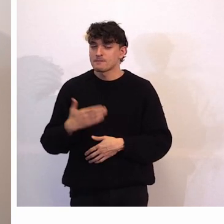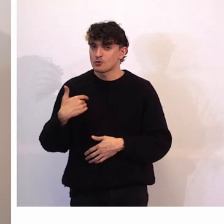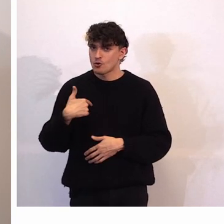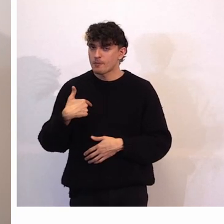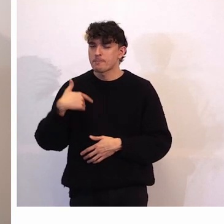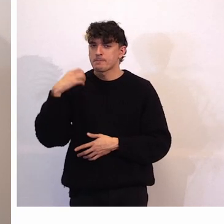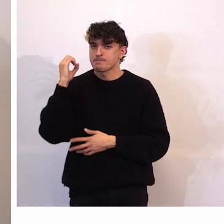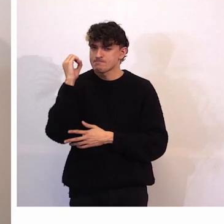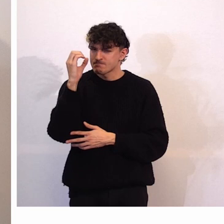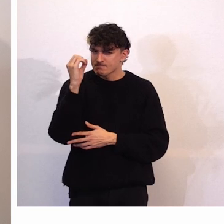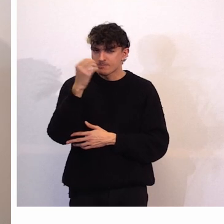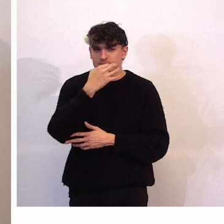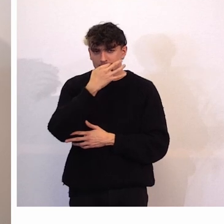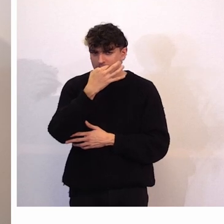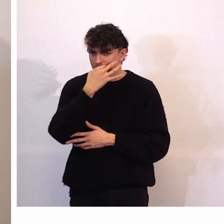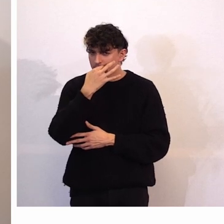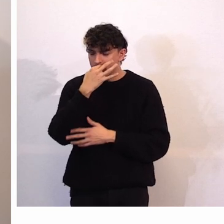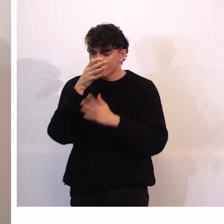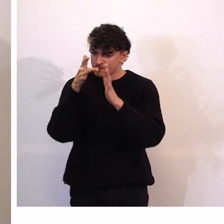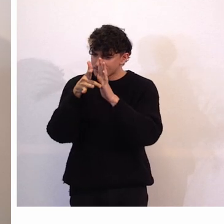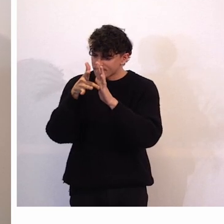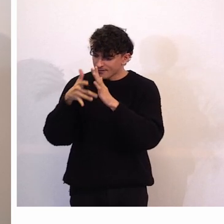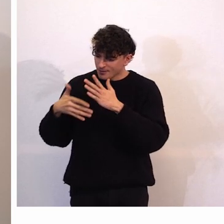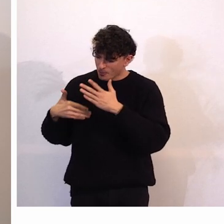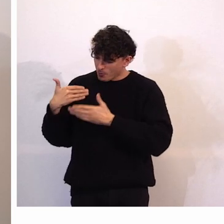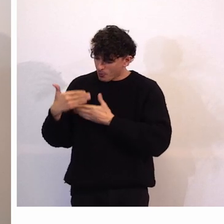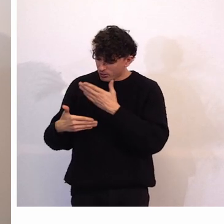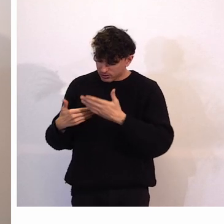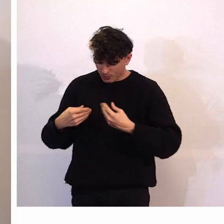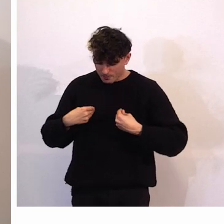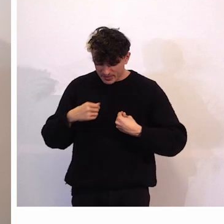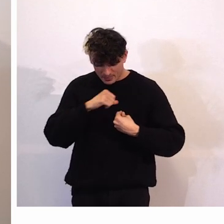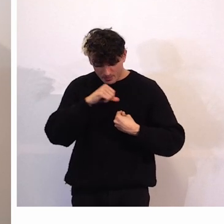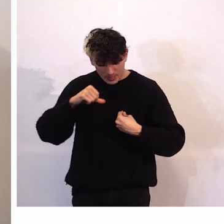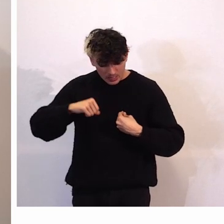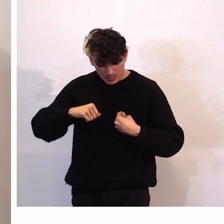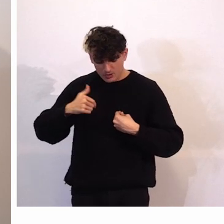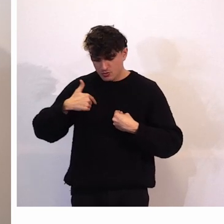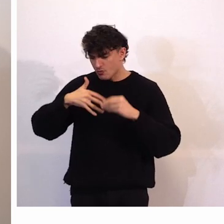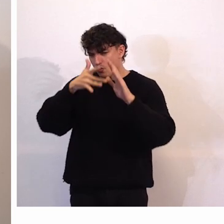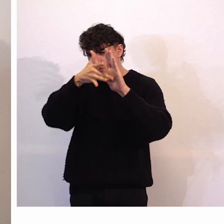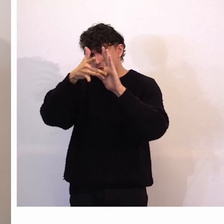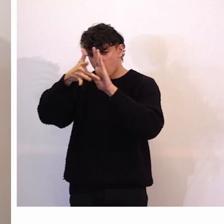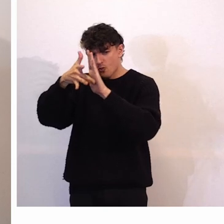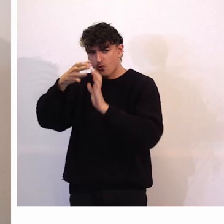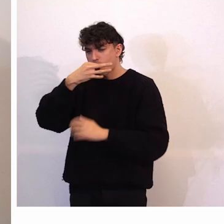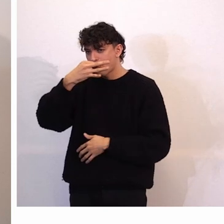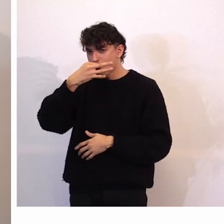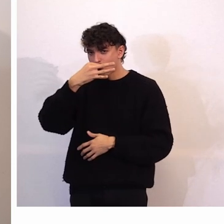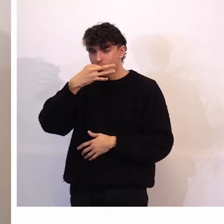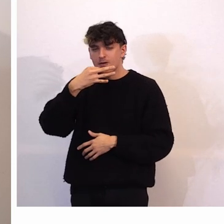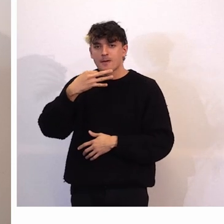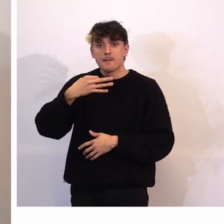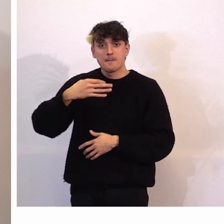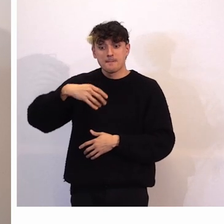dado explicando el proceso de la vida independiente, este mes de noviembre